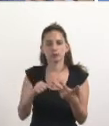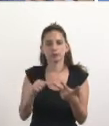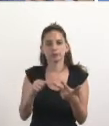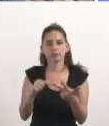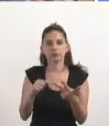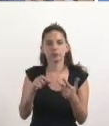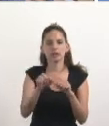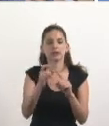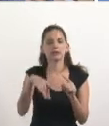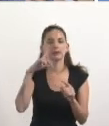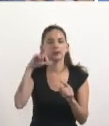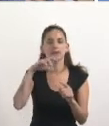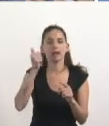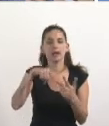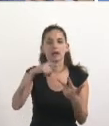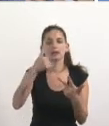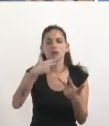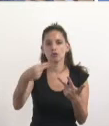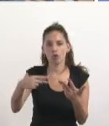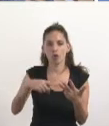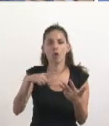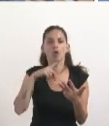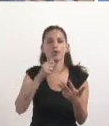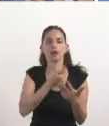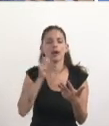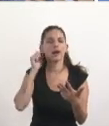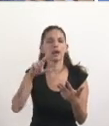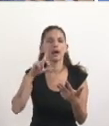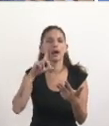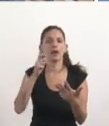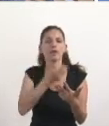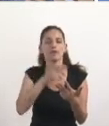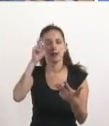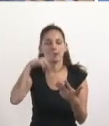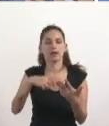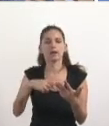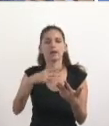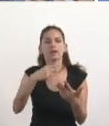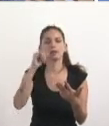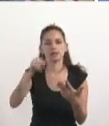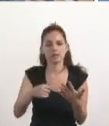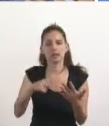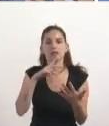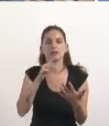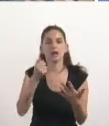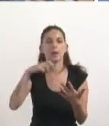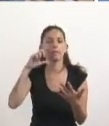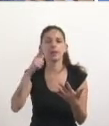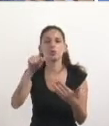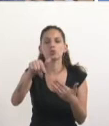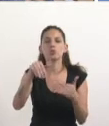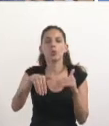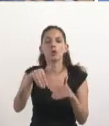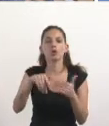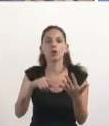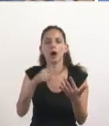zone liquidada afirmativo tagliaferri negativo taiana afirmativo tapia senado la tapia